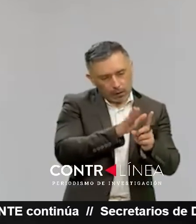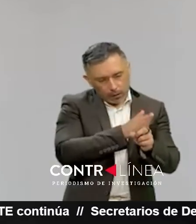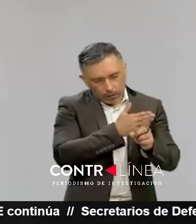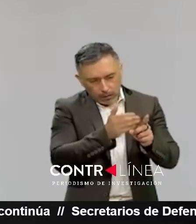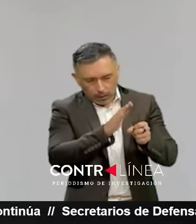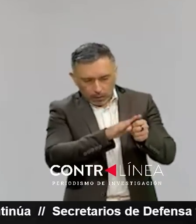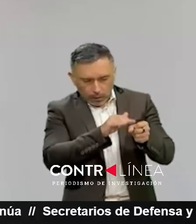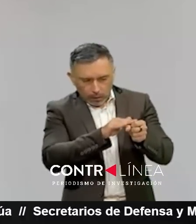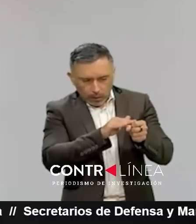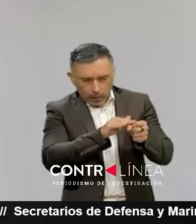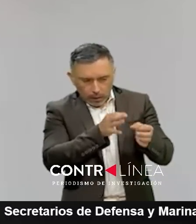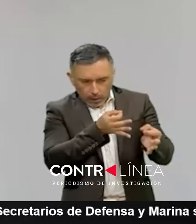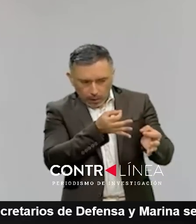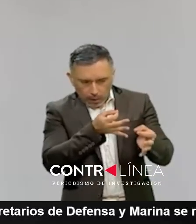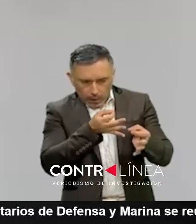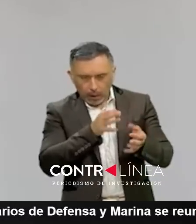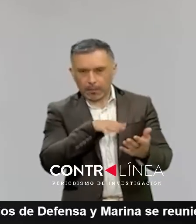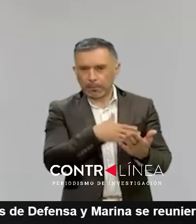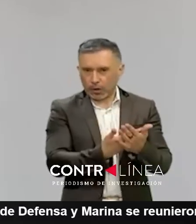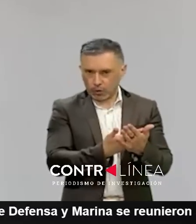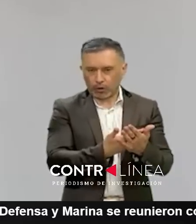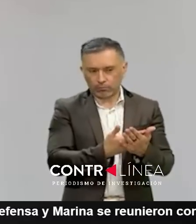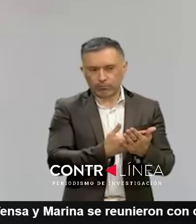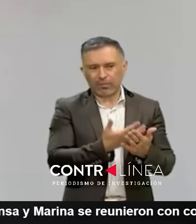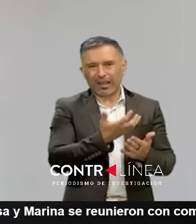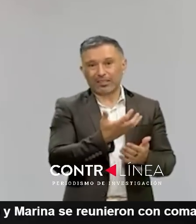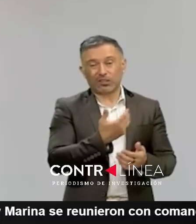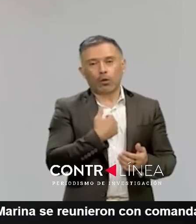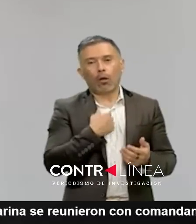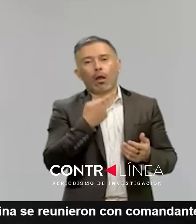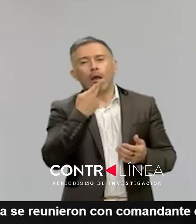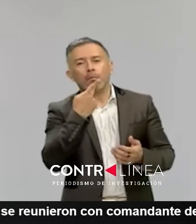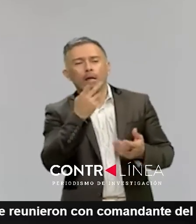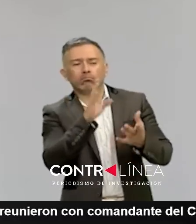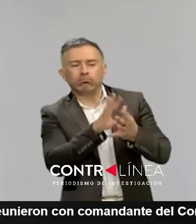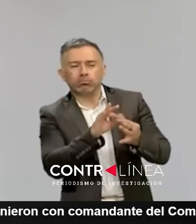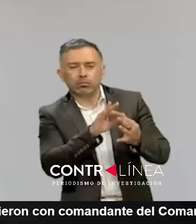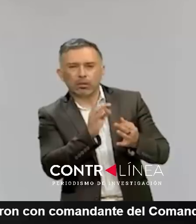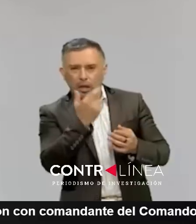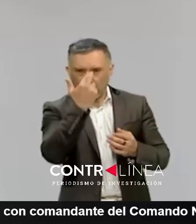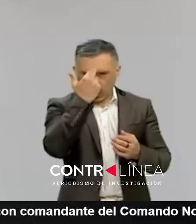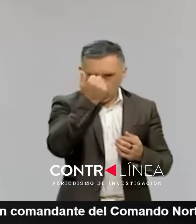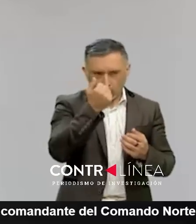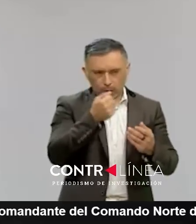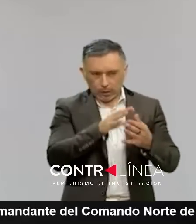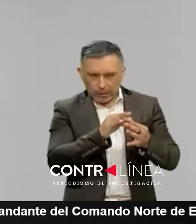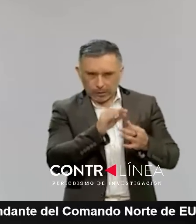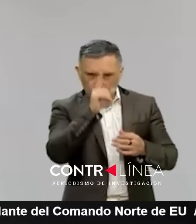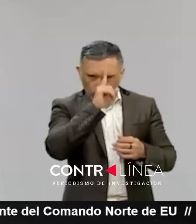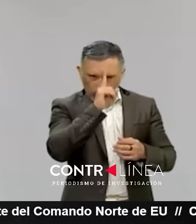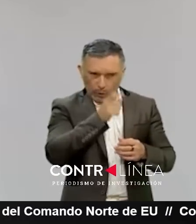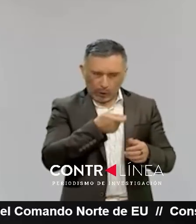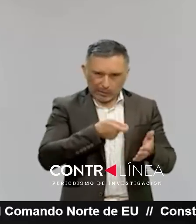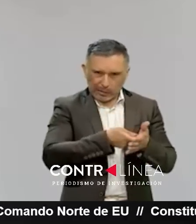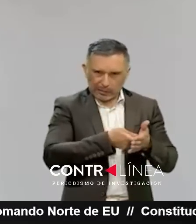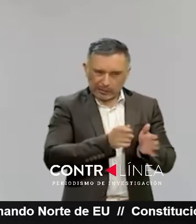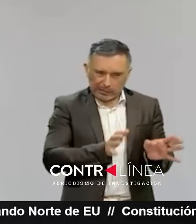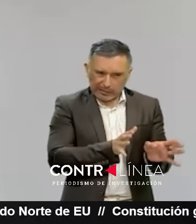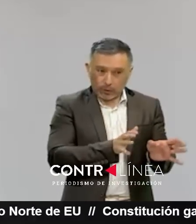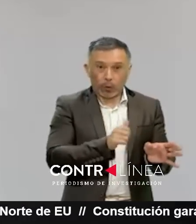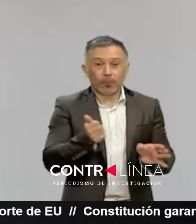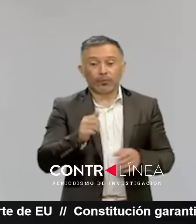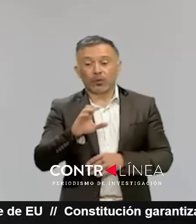alguien para que haga algo, a menudo a través de argumentos o influencias. Coaccionar, sin embargo,